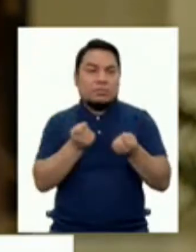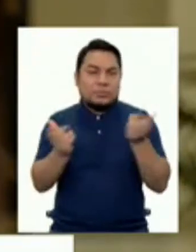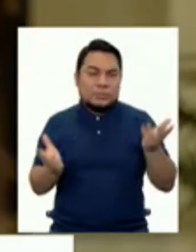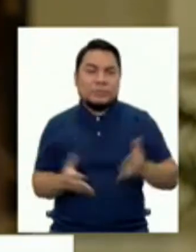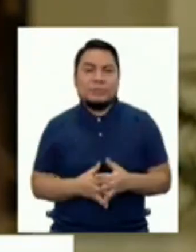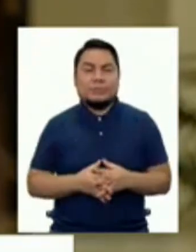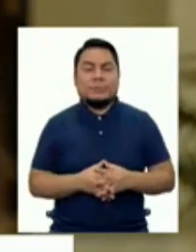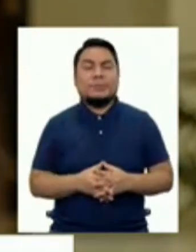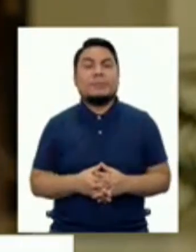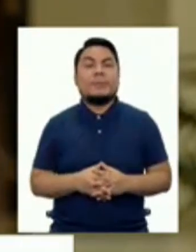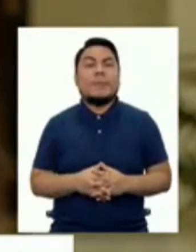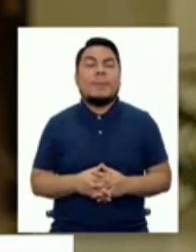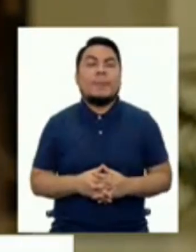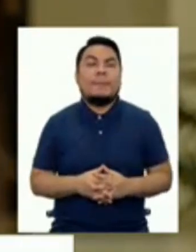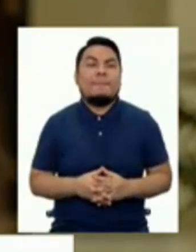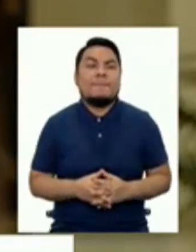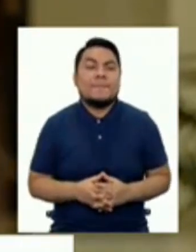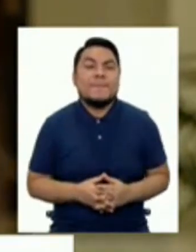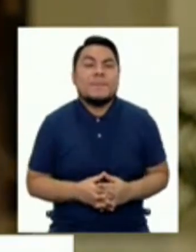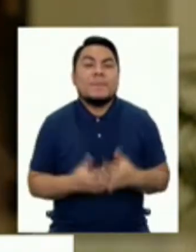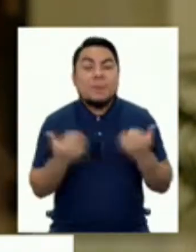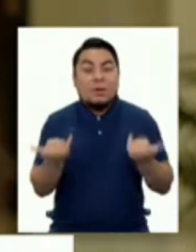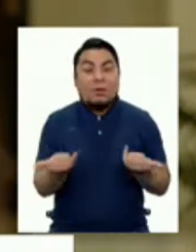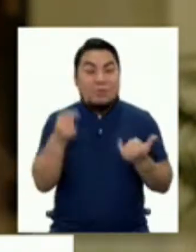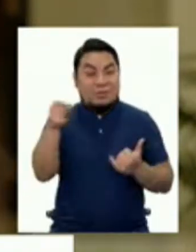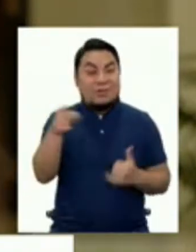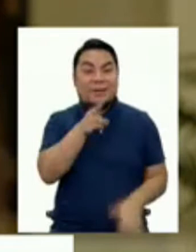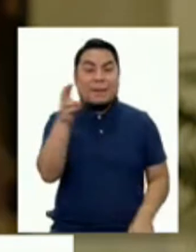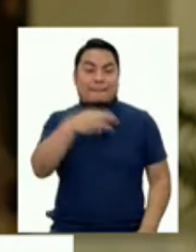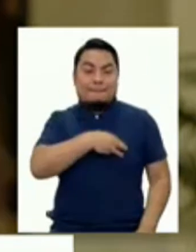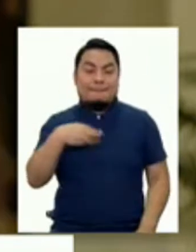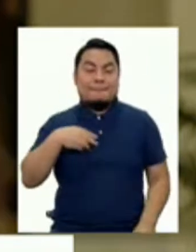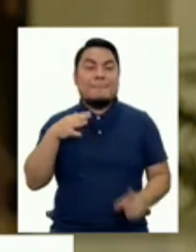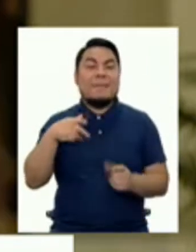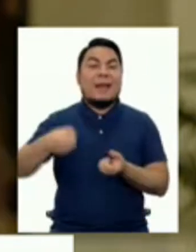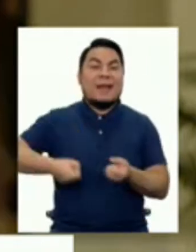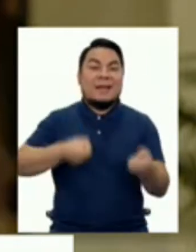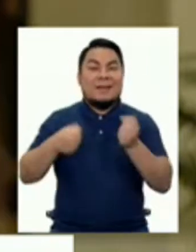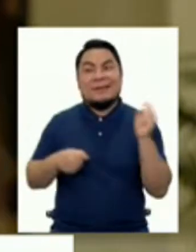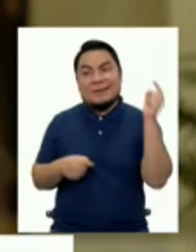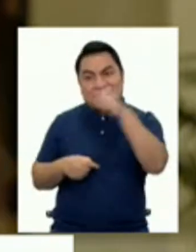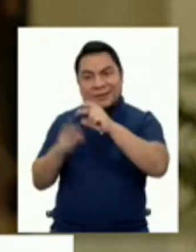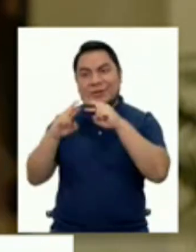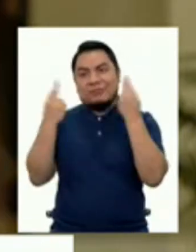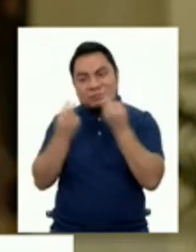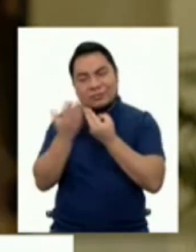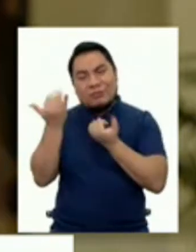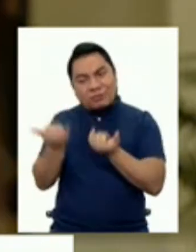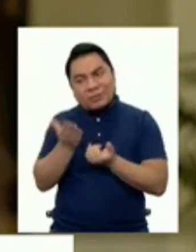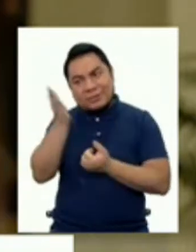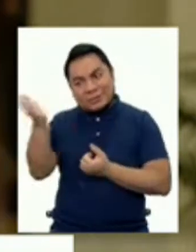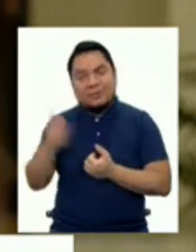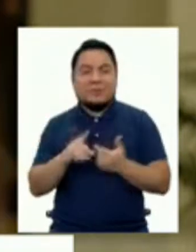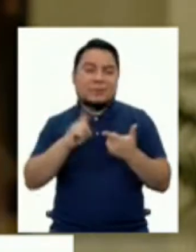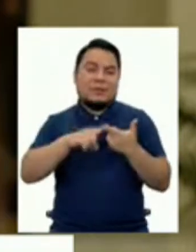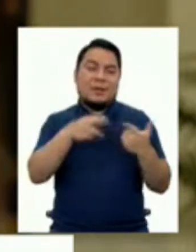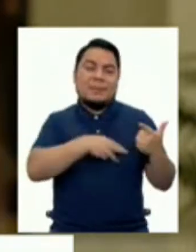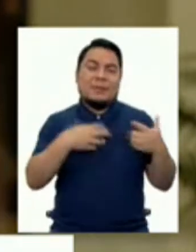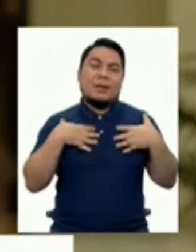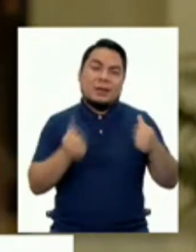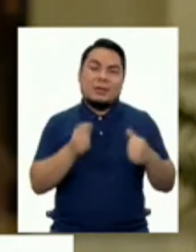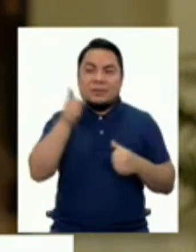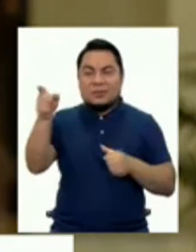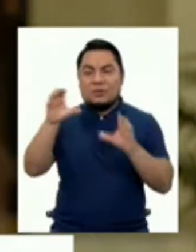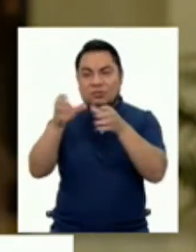ejecutivo-legislativo, ¿no? Hoy día nomás ha estado el ministro de Agricultura en la Comisión de Reconstrucción, luego ministro de Salud